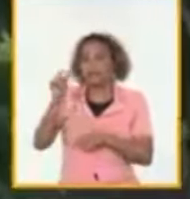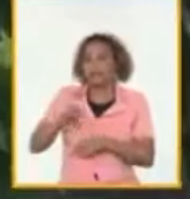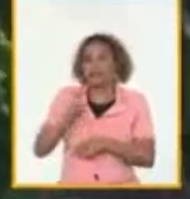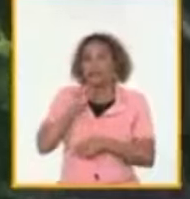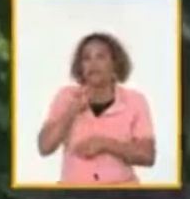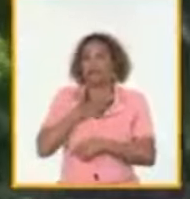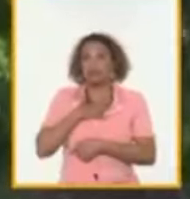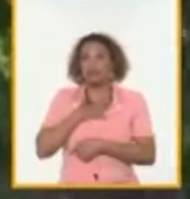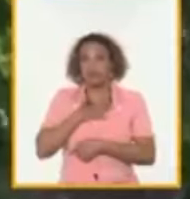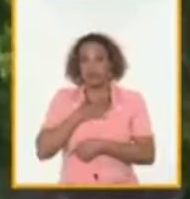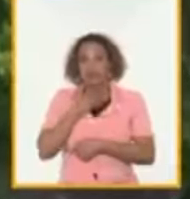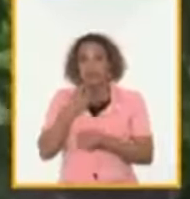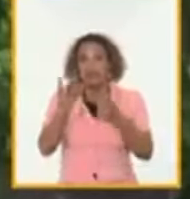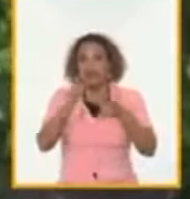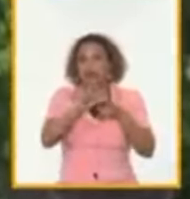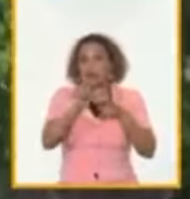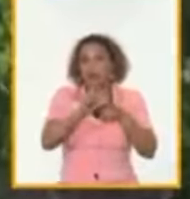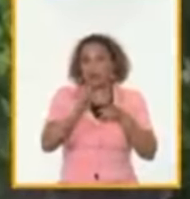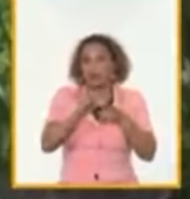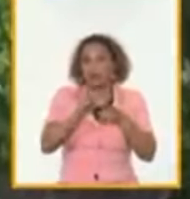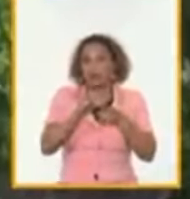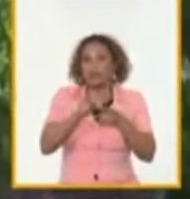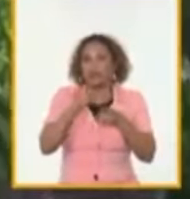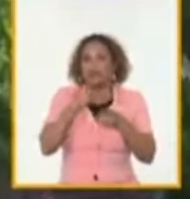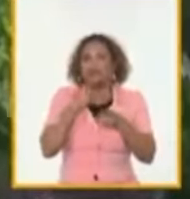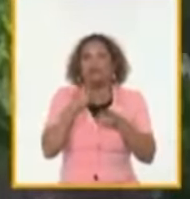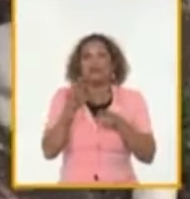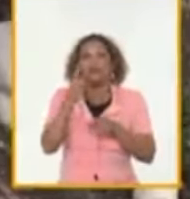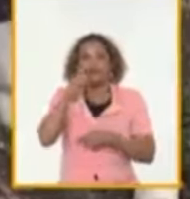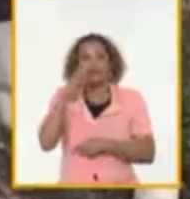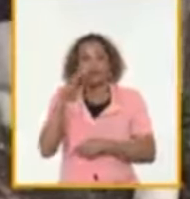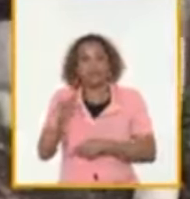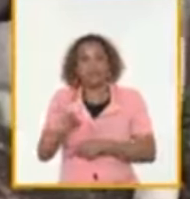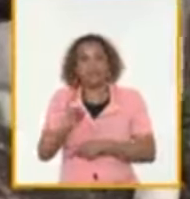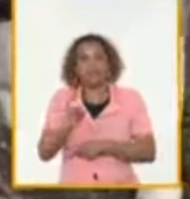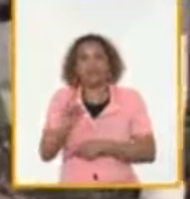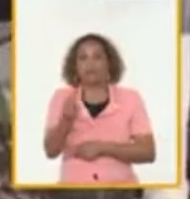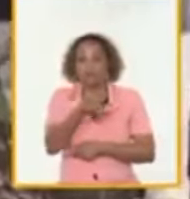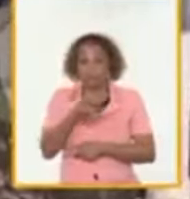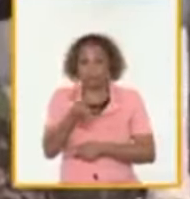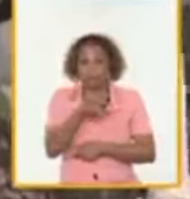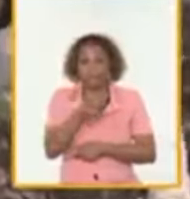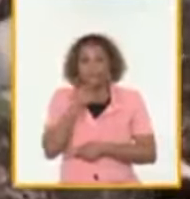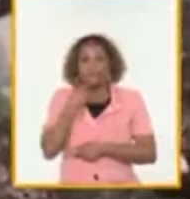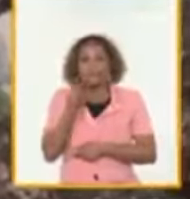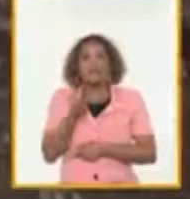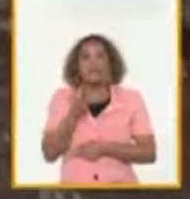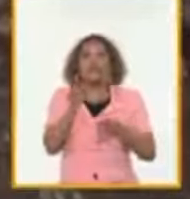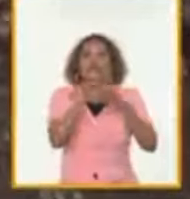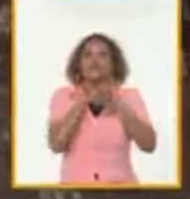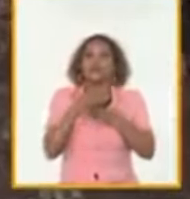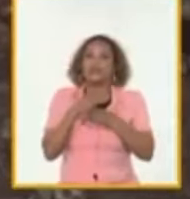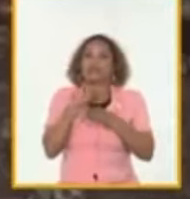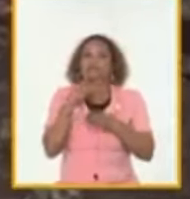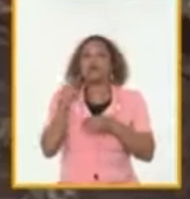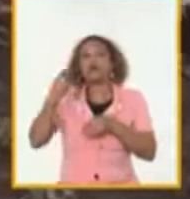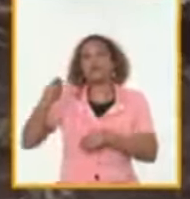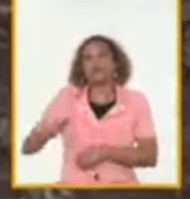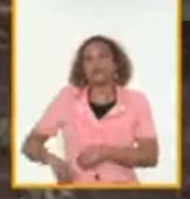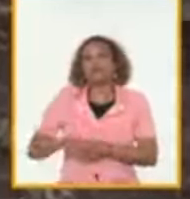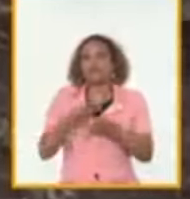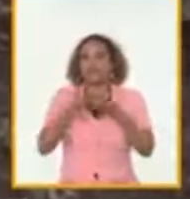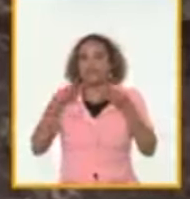crédito y servicio Echevarría en camajuaní se distingue por el aprovechamiento óptimo de la tierra El